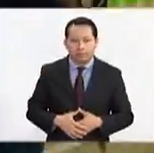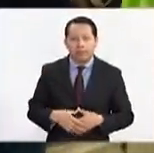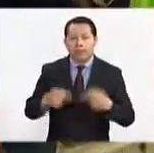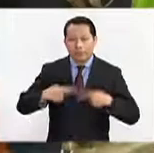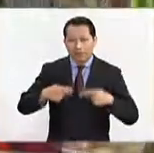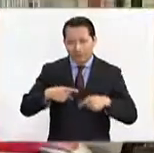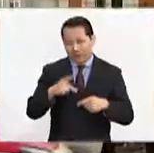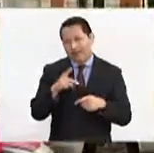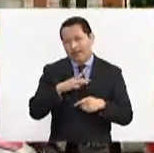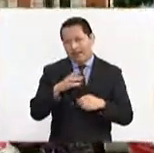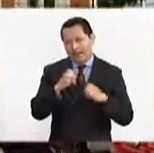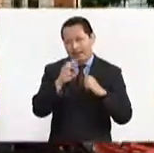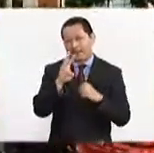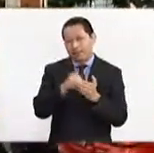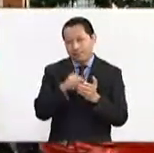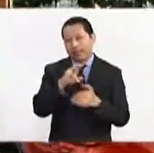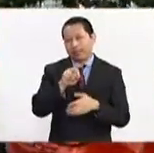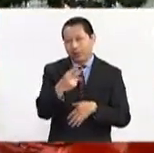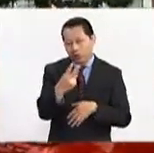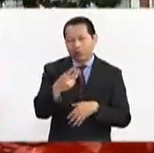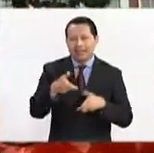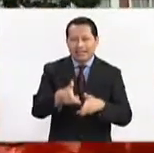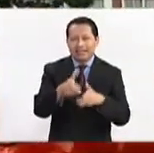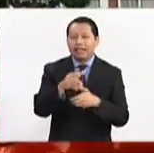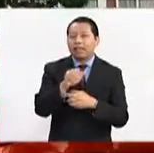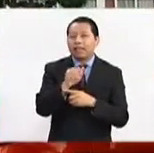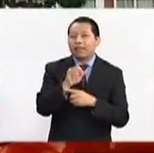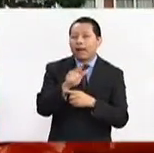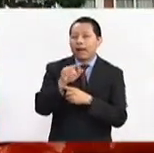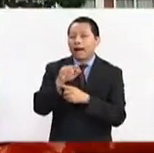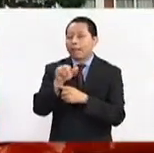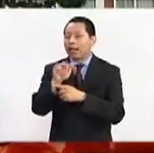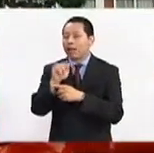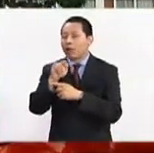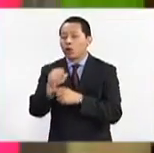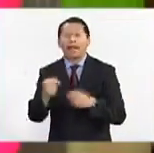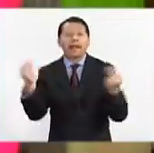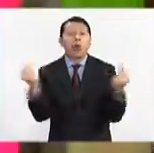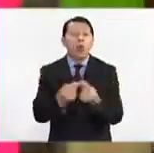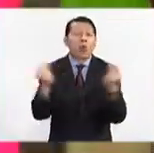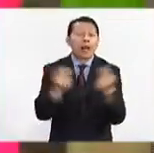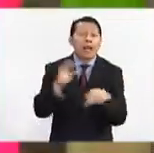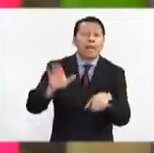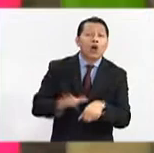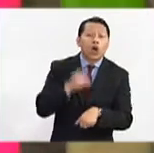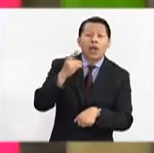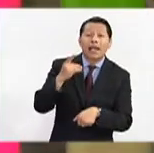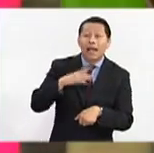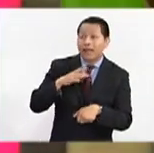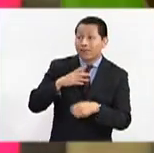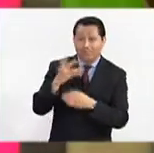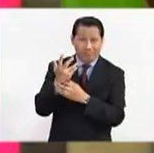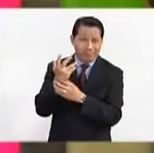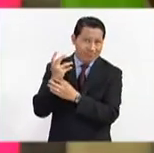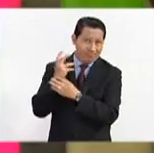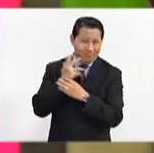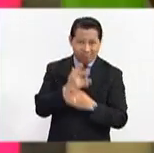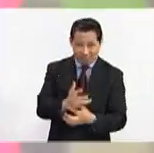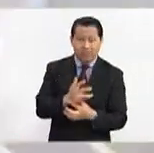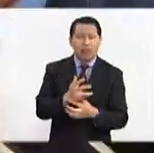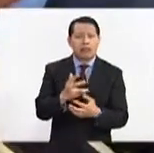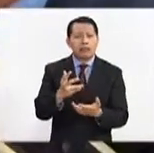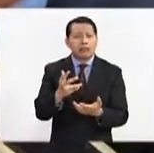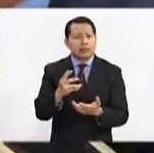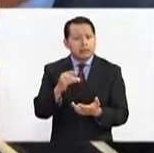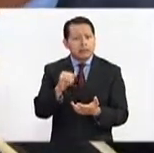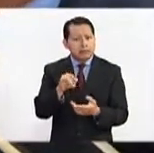edificio 3032 de Canal de Miramontes, señaló que les surge un dictamen, pues las compañías proveedoras de servicios les están cobrando los